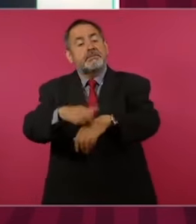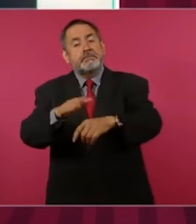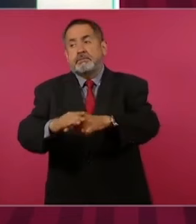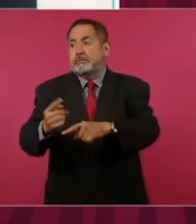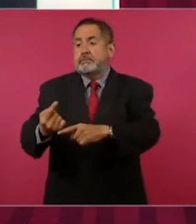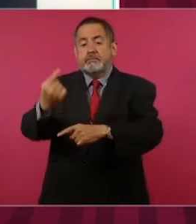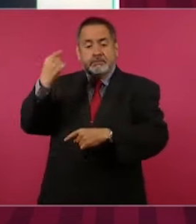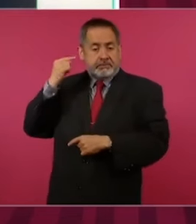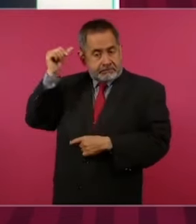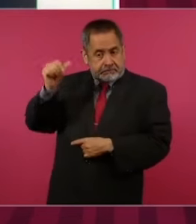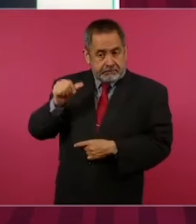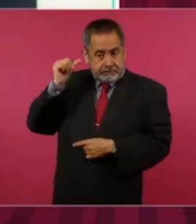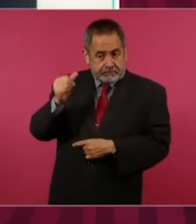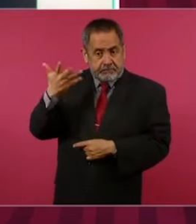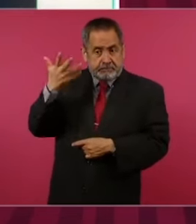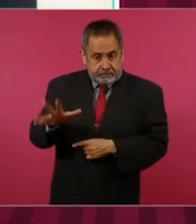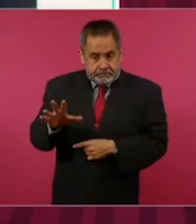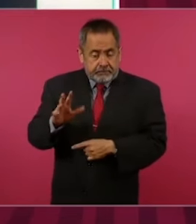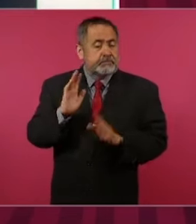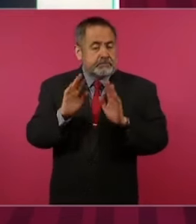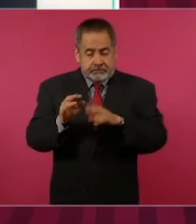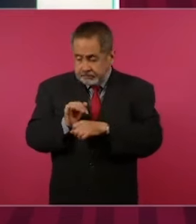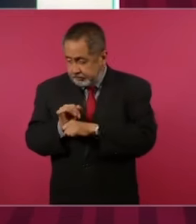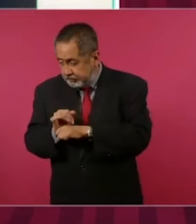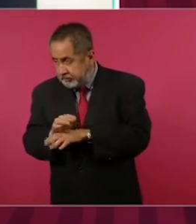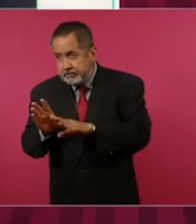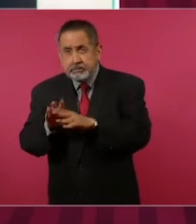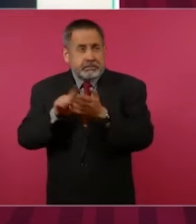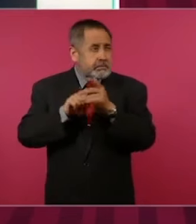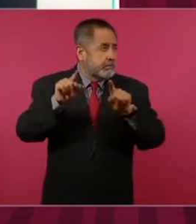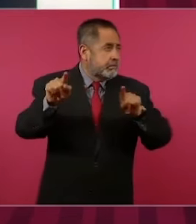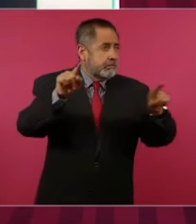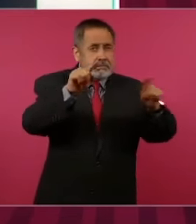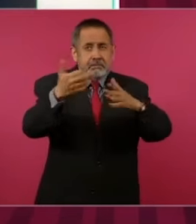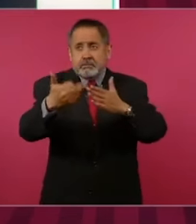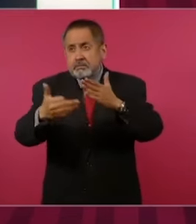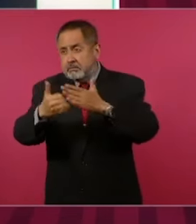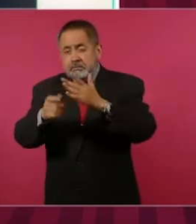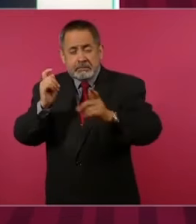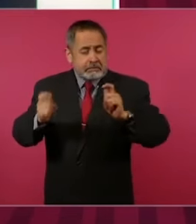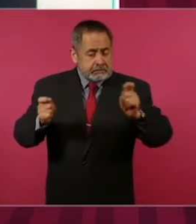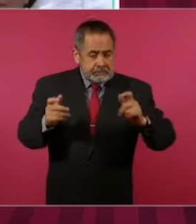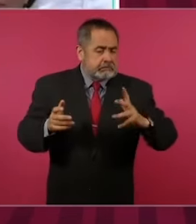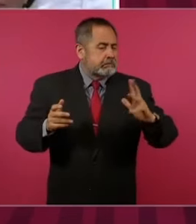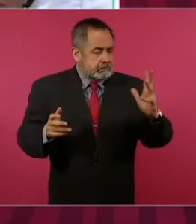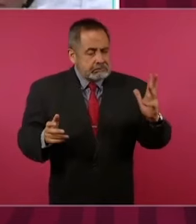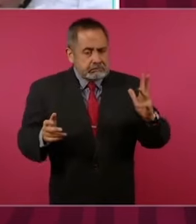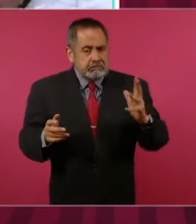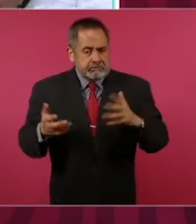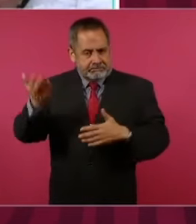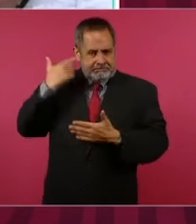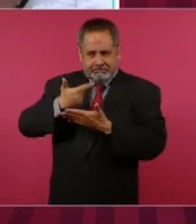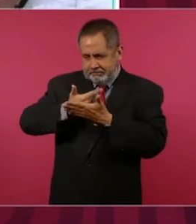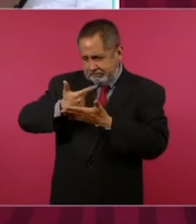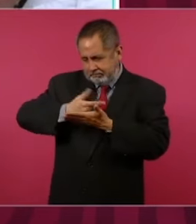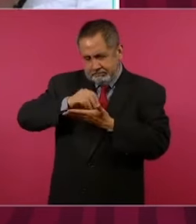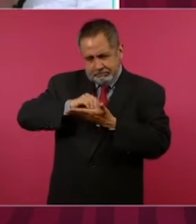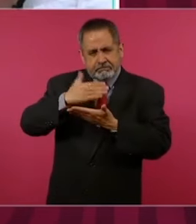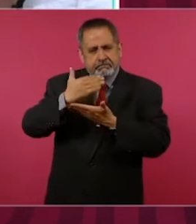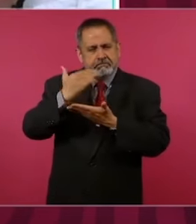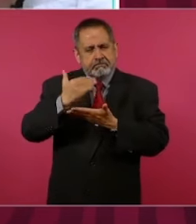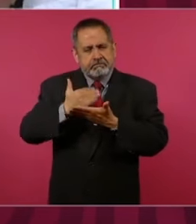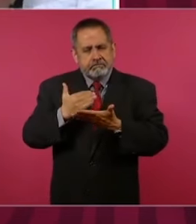abril concluimos con los diagnósticos en materia de infraestructura y equipamiento inmobiliario que se inscribieron en una cédula que